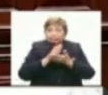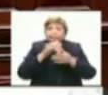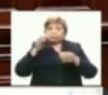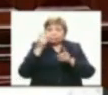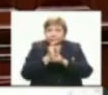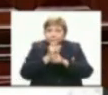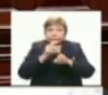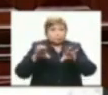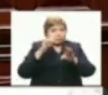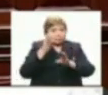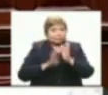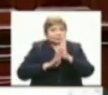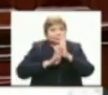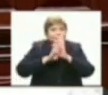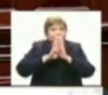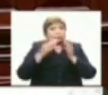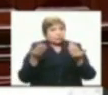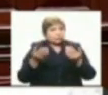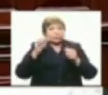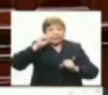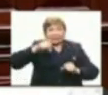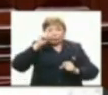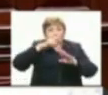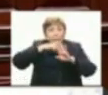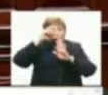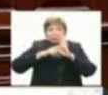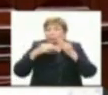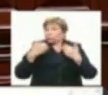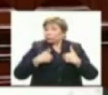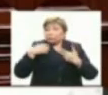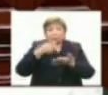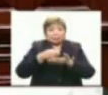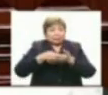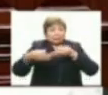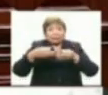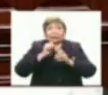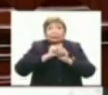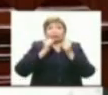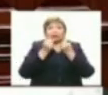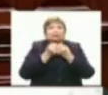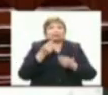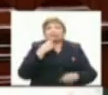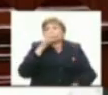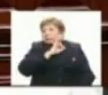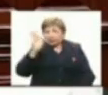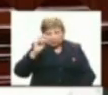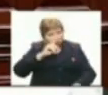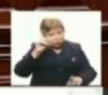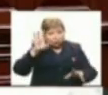en la gestión de su desarrollo. Si un proyecto no tiene rentabilidad social, simplemente no